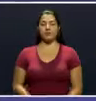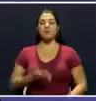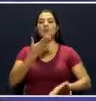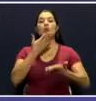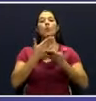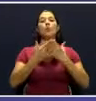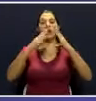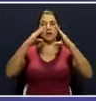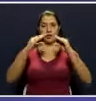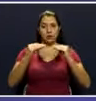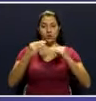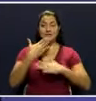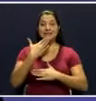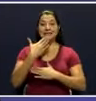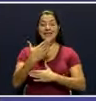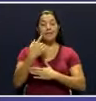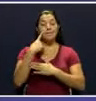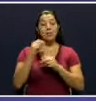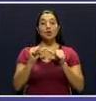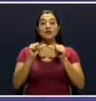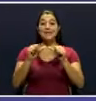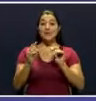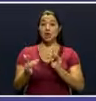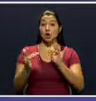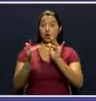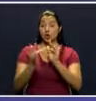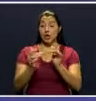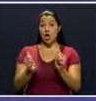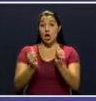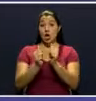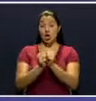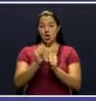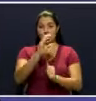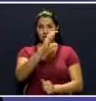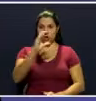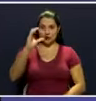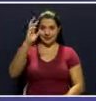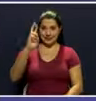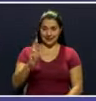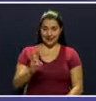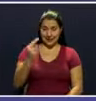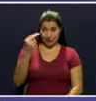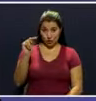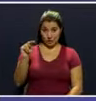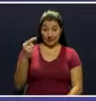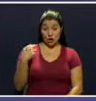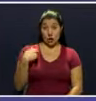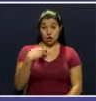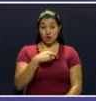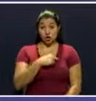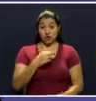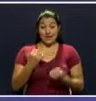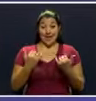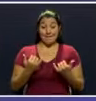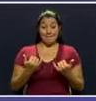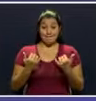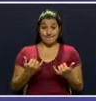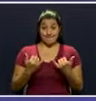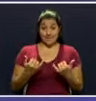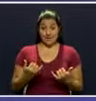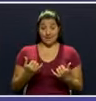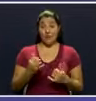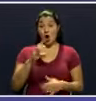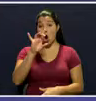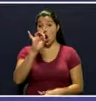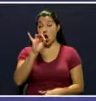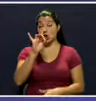Buenas noches, gracias por continuar conectados a la señal de Costa Rica Noticias. Estamos en vivo a las 8